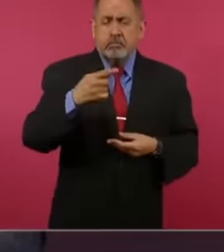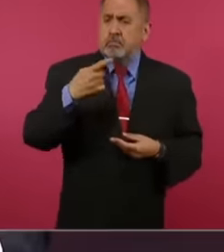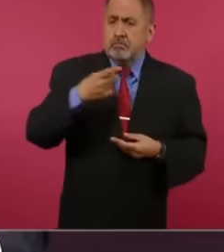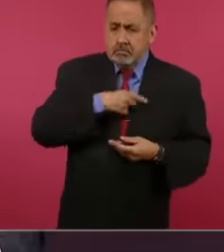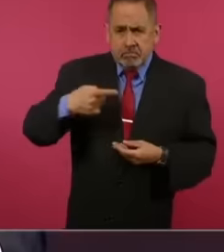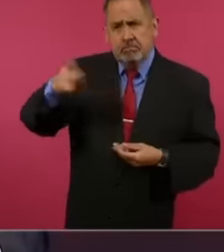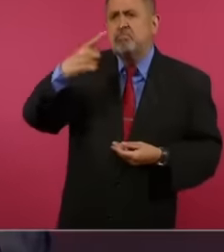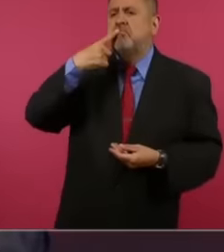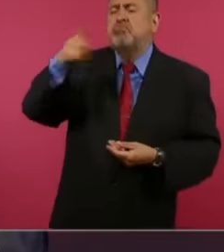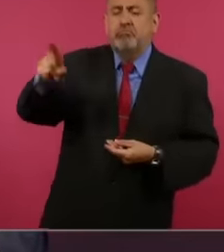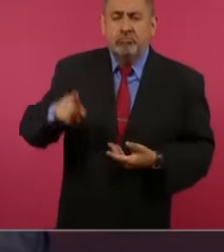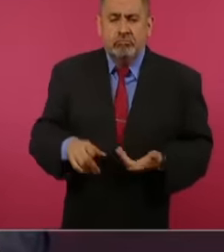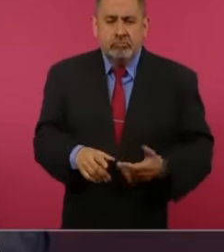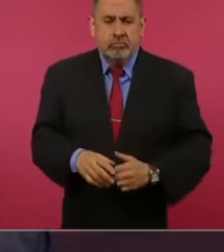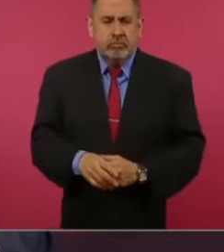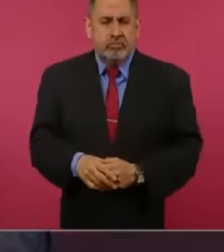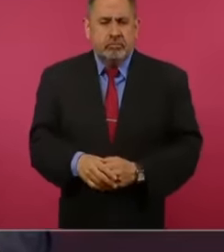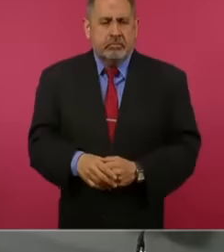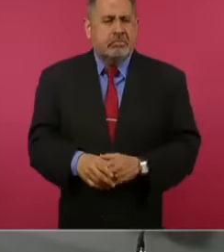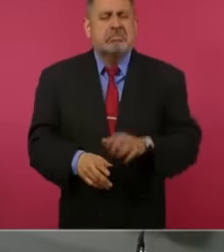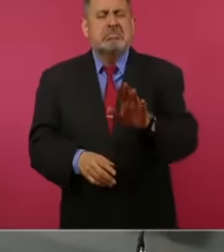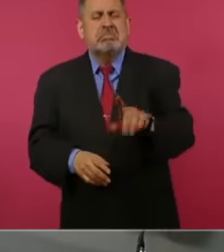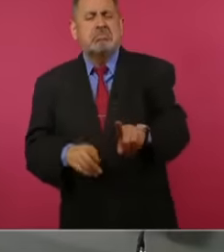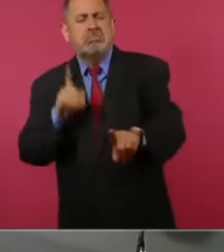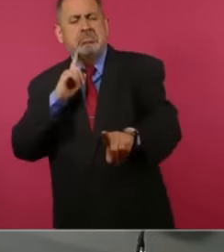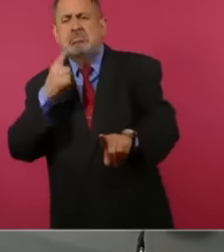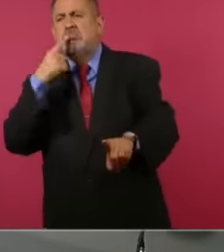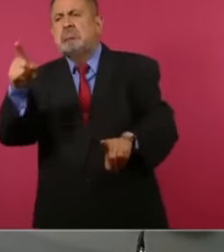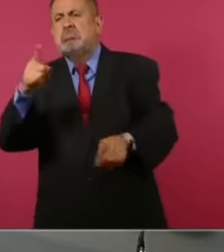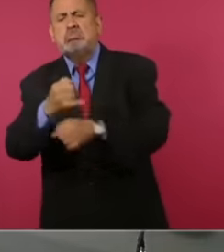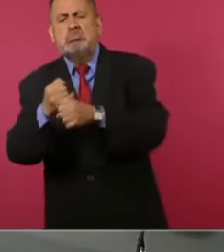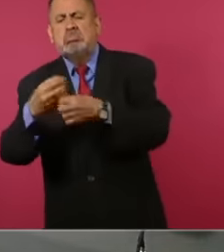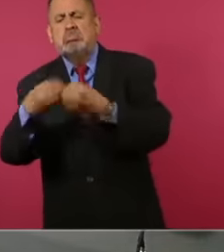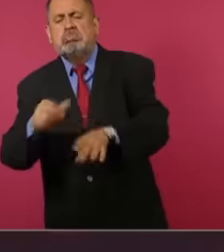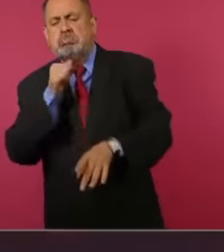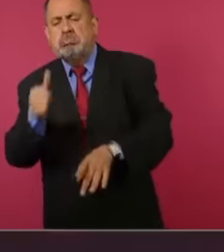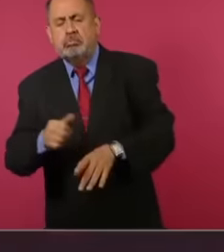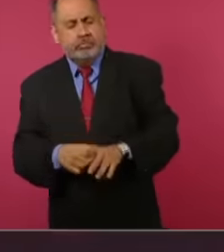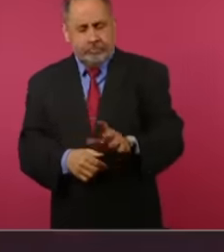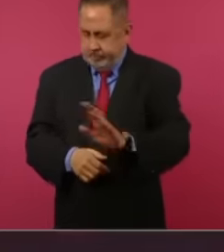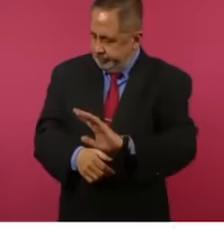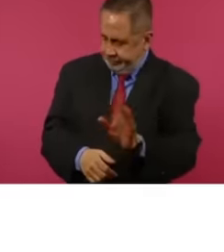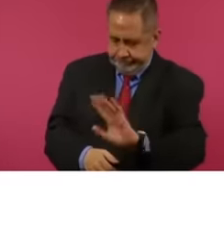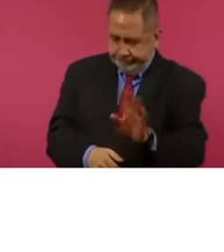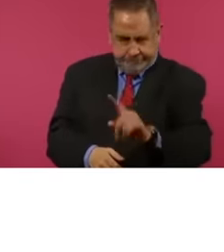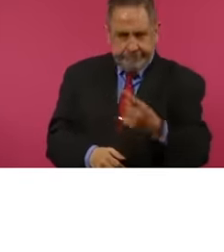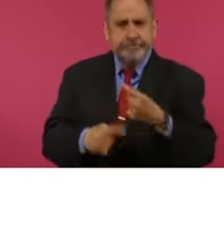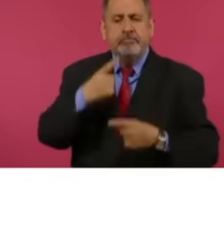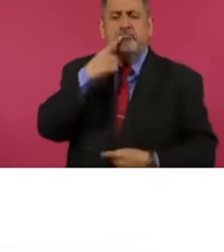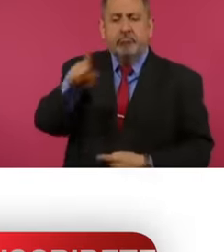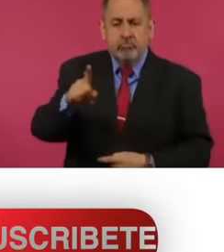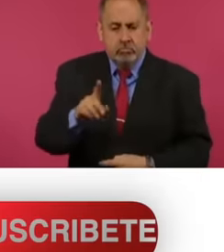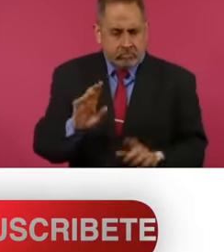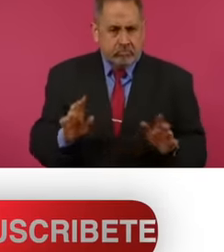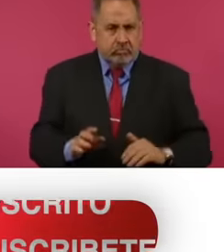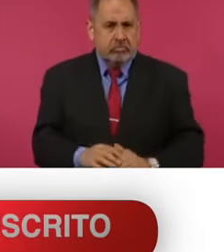denunciar. Y denuncian y no, y luego no lo investigan. No, pero que no